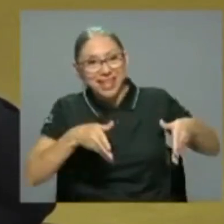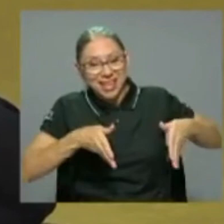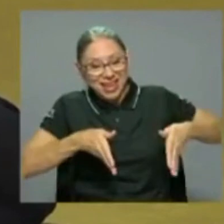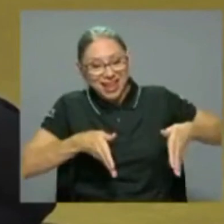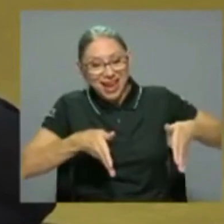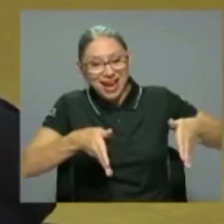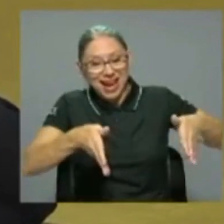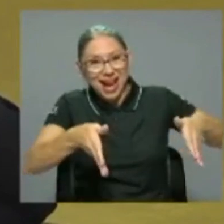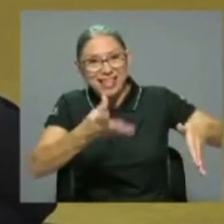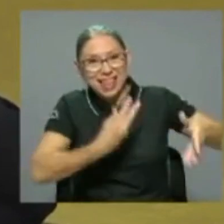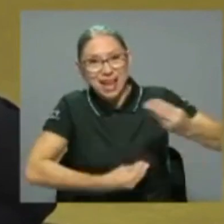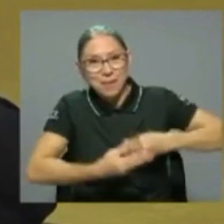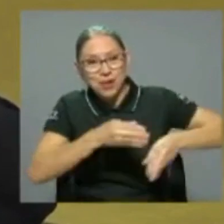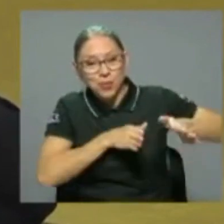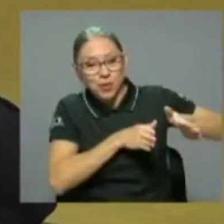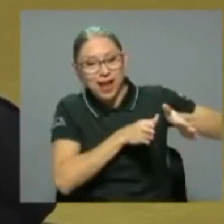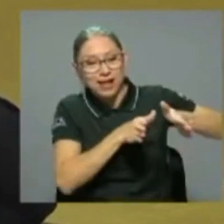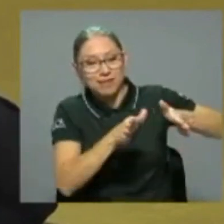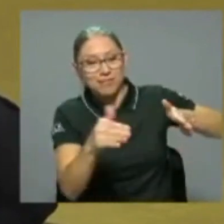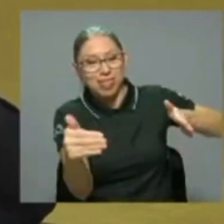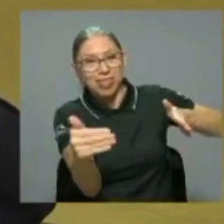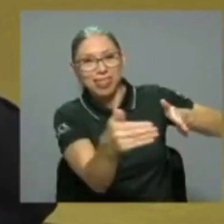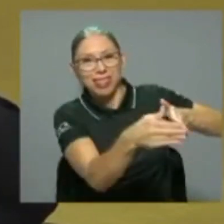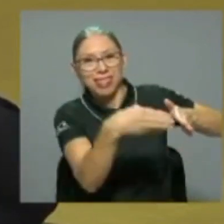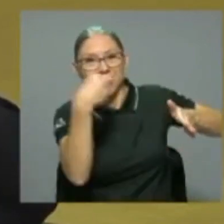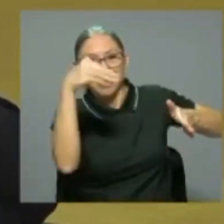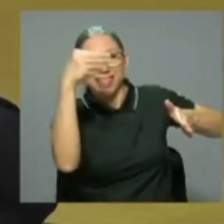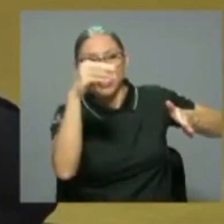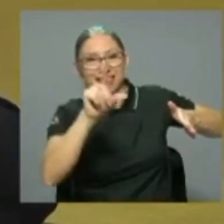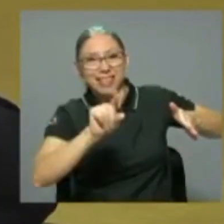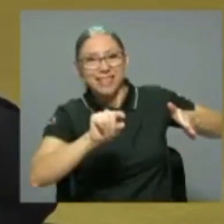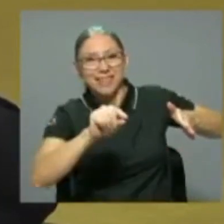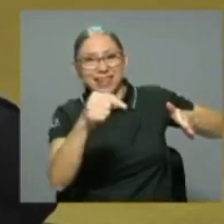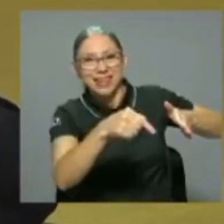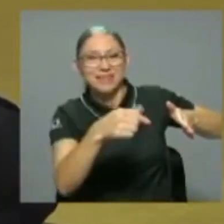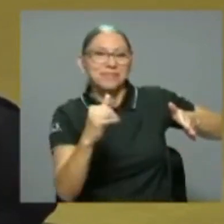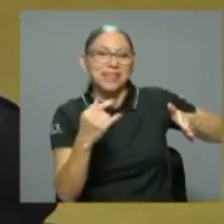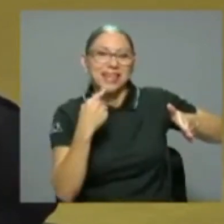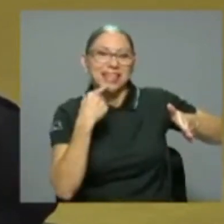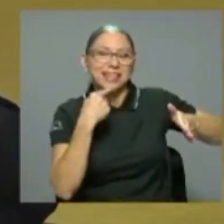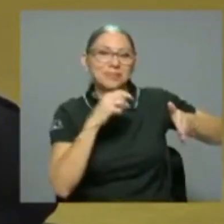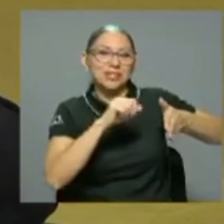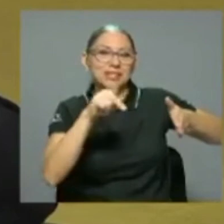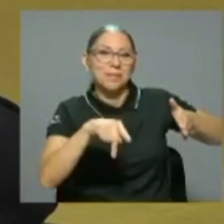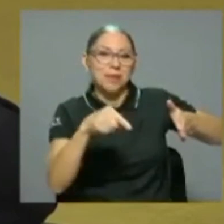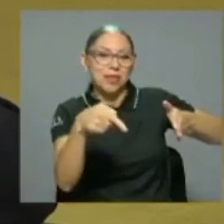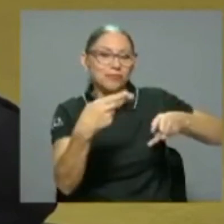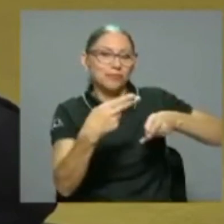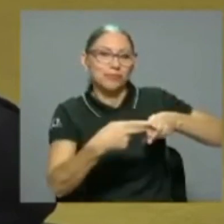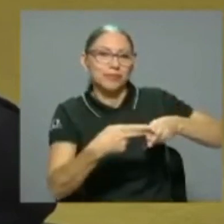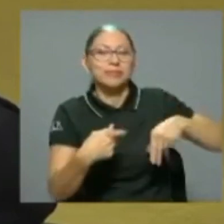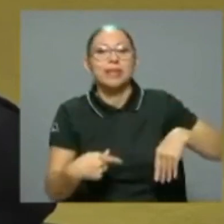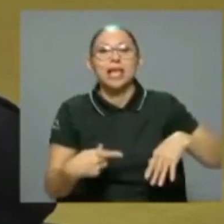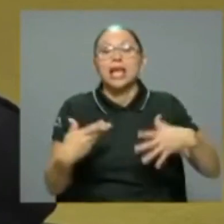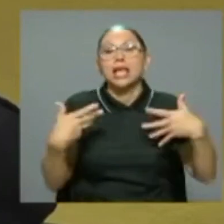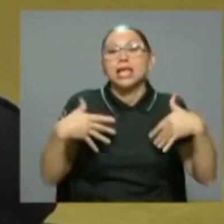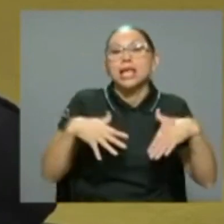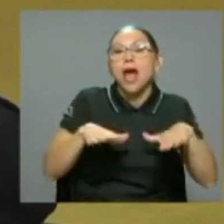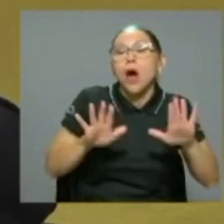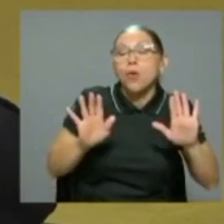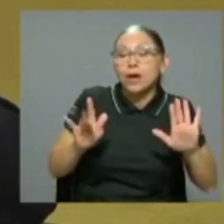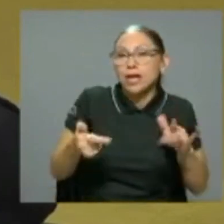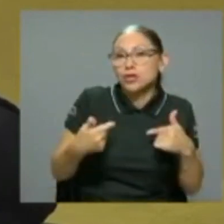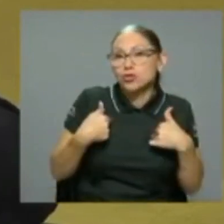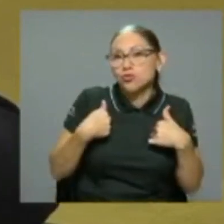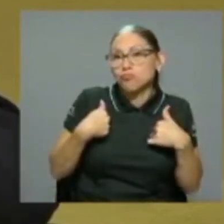decimos en San Pedro, Aunque no tuve